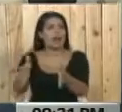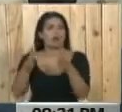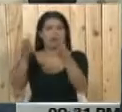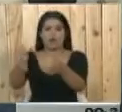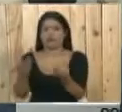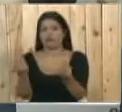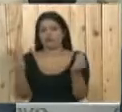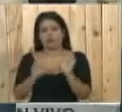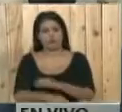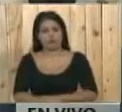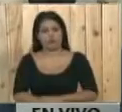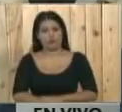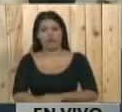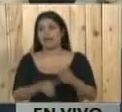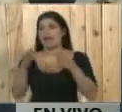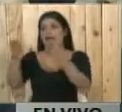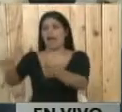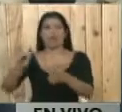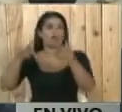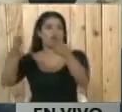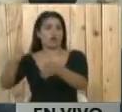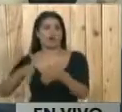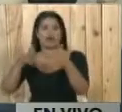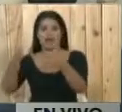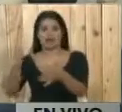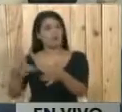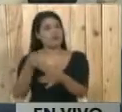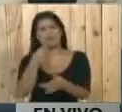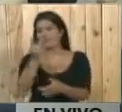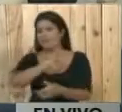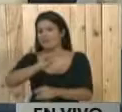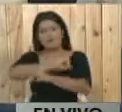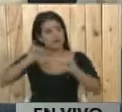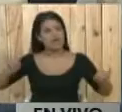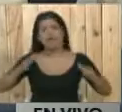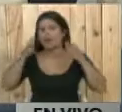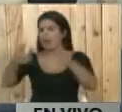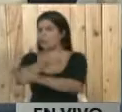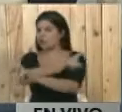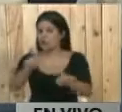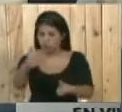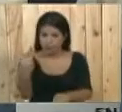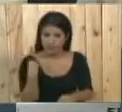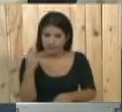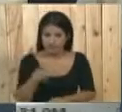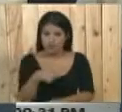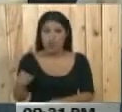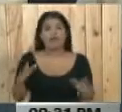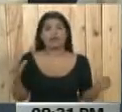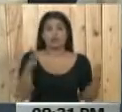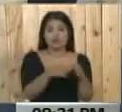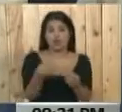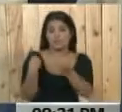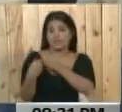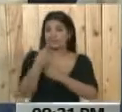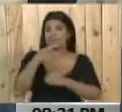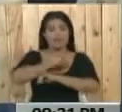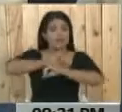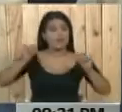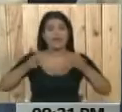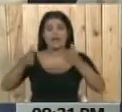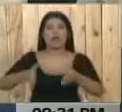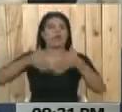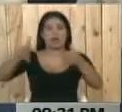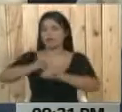aquello. Y que regale, que regale, que el regalado se tiene que acabar. ¿No lo han dicho ustedes en las asambleas populares que hay que acabar con el regalado?